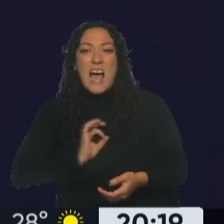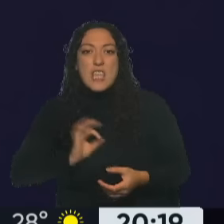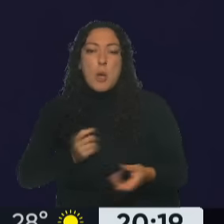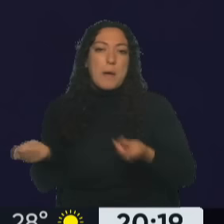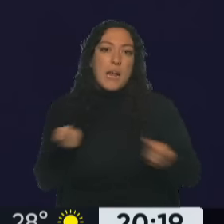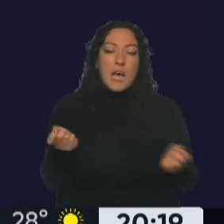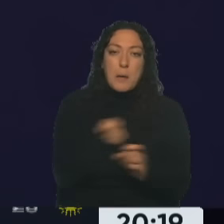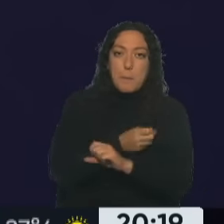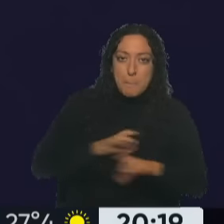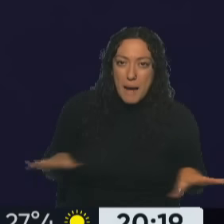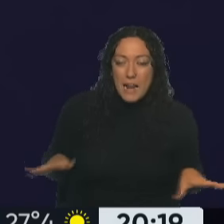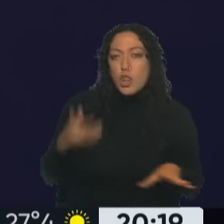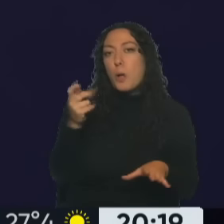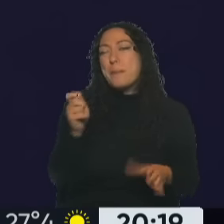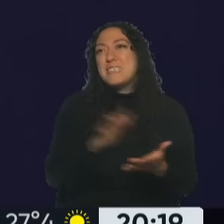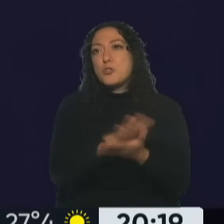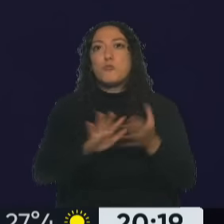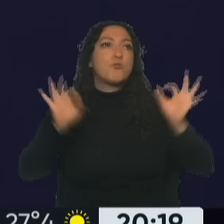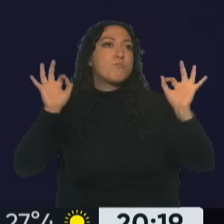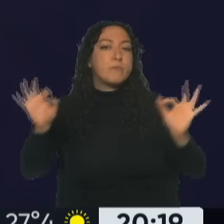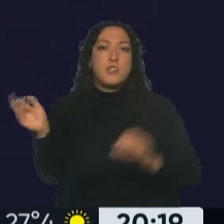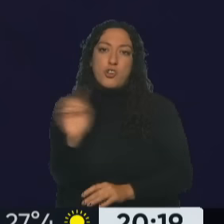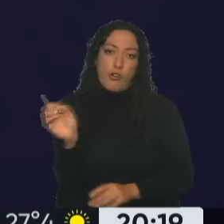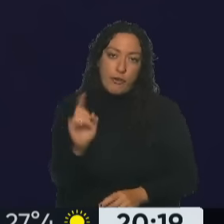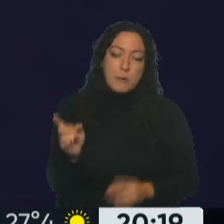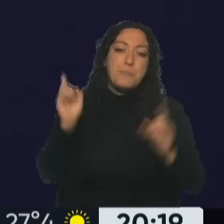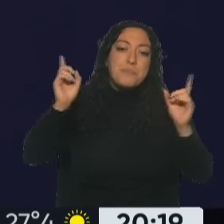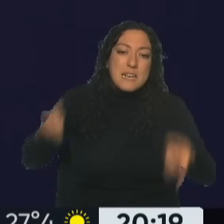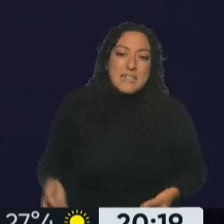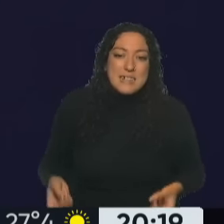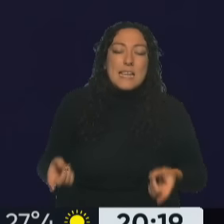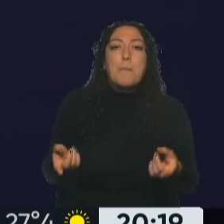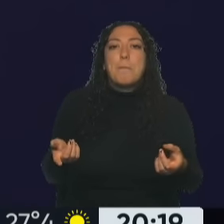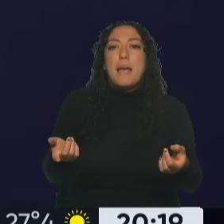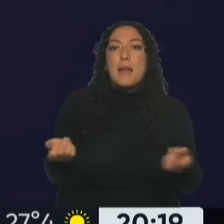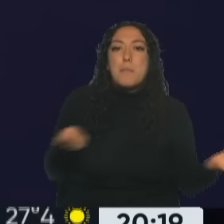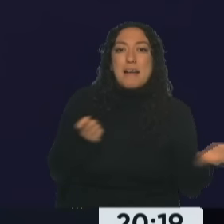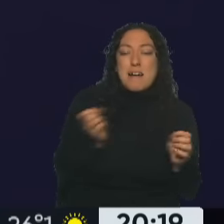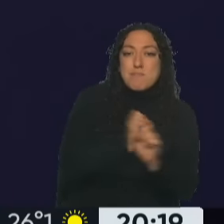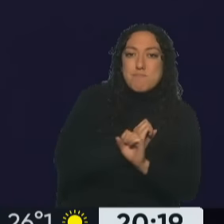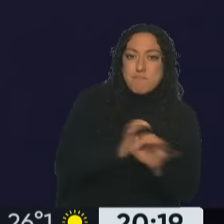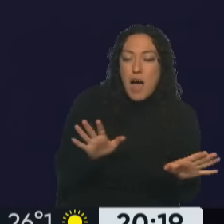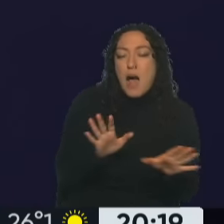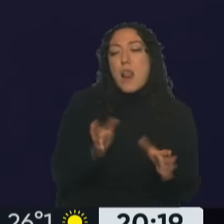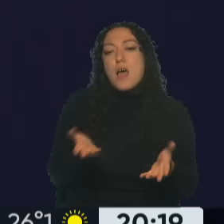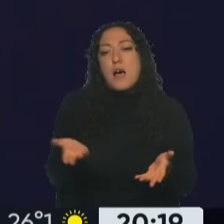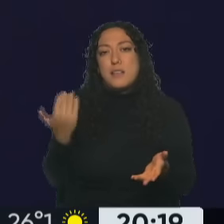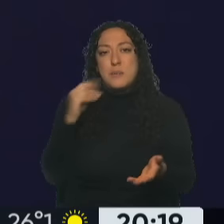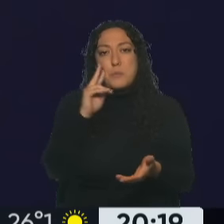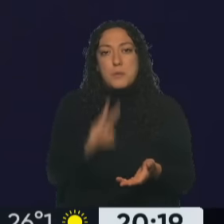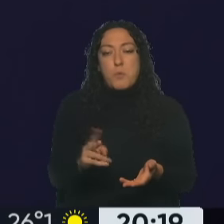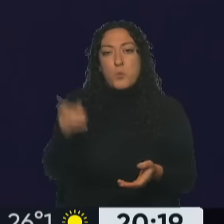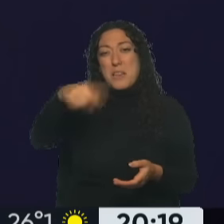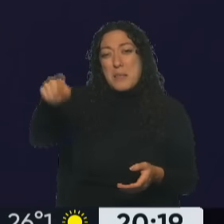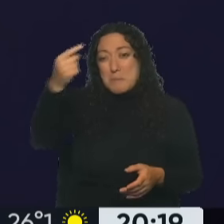en dos meses y del nivel de y del nivel de desmane que hemos visto imagínense ustedes que